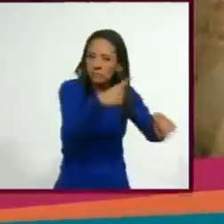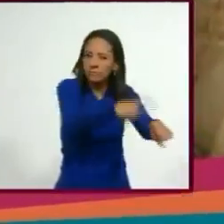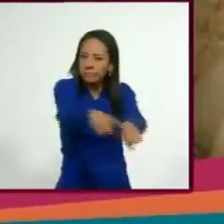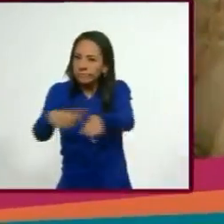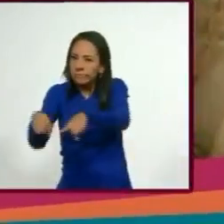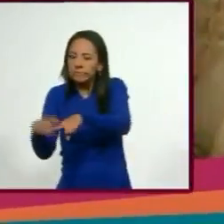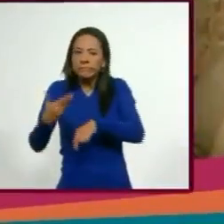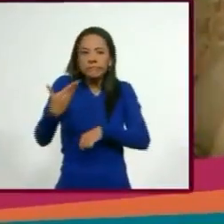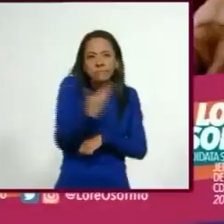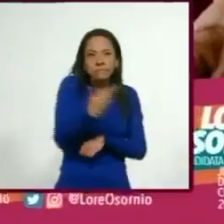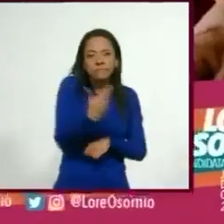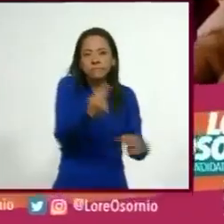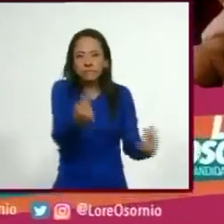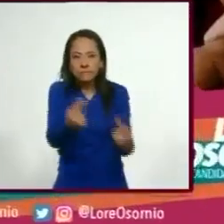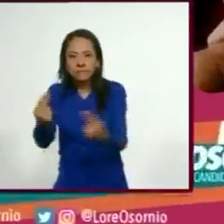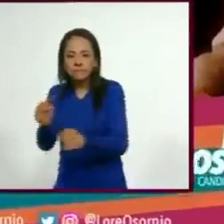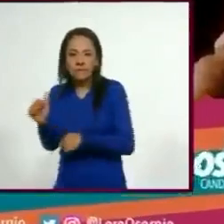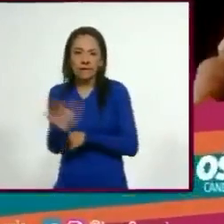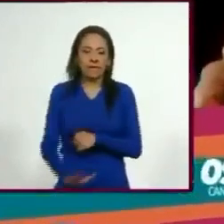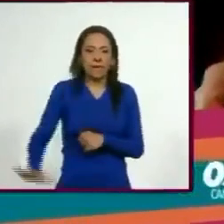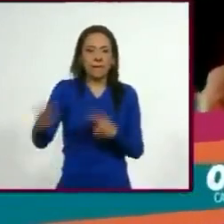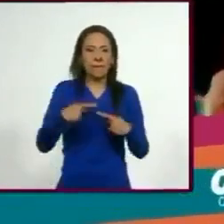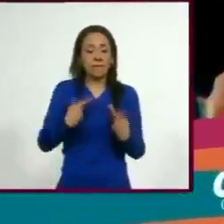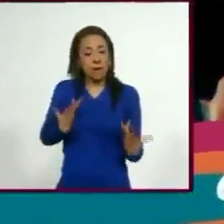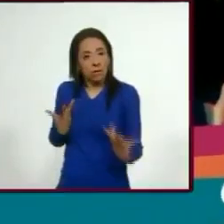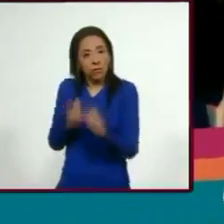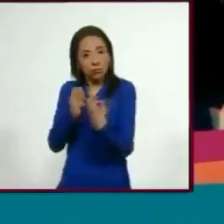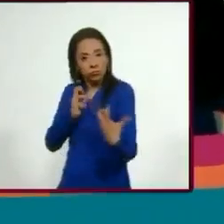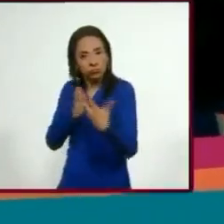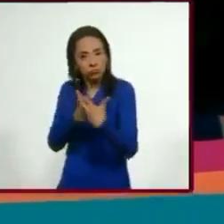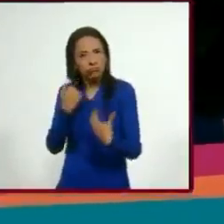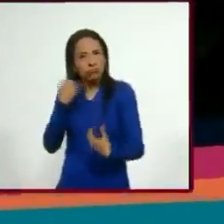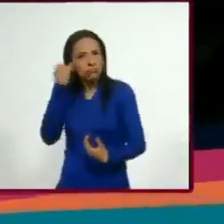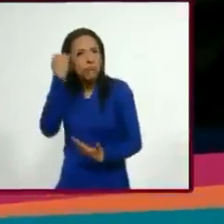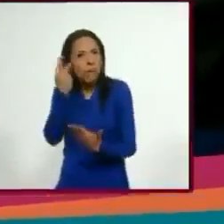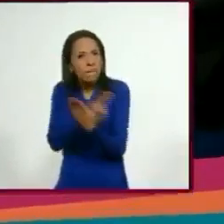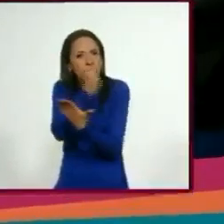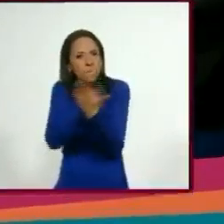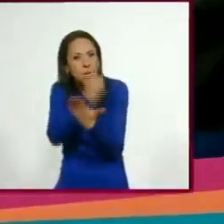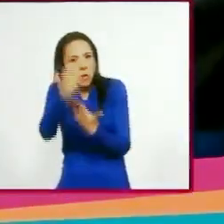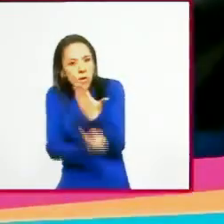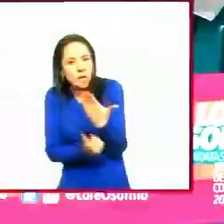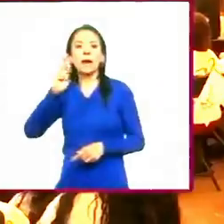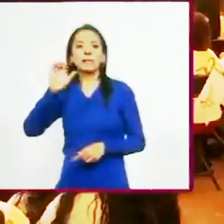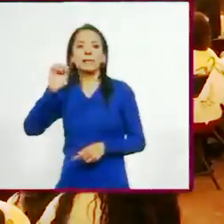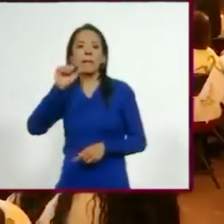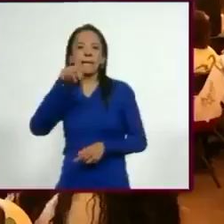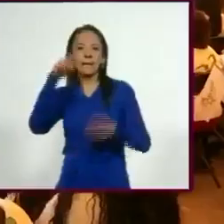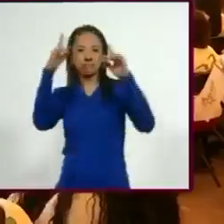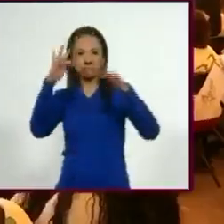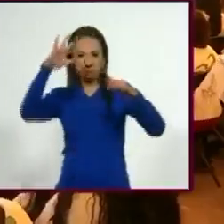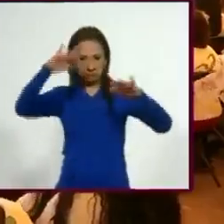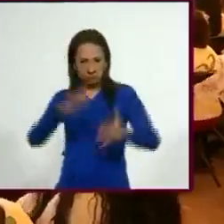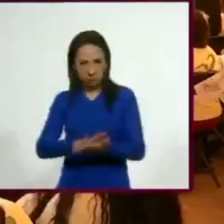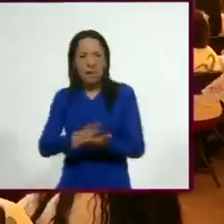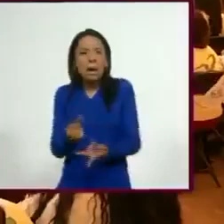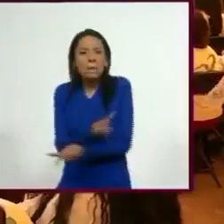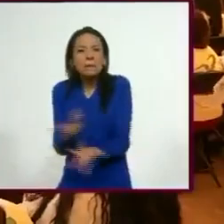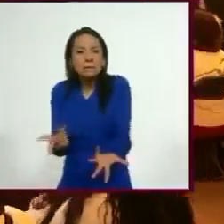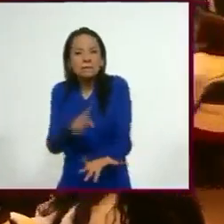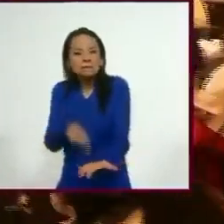contribuir a que las personas tengan posibilidades de emplearse o autoemplearse. Purificación